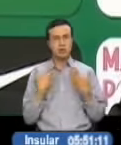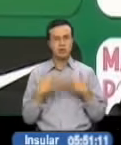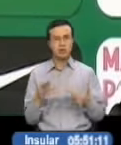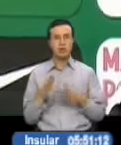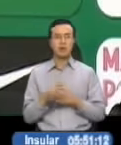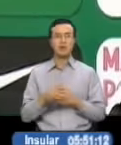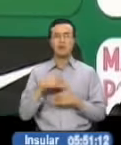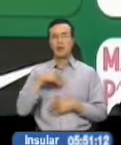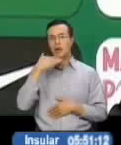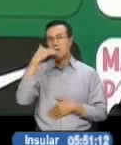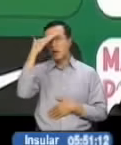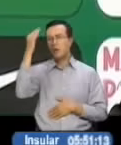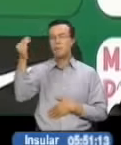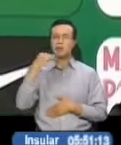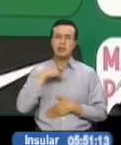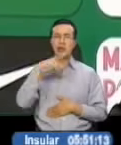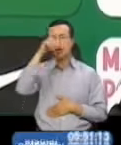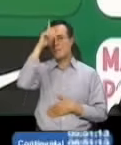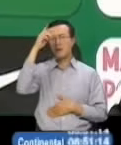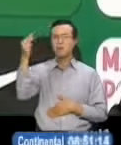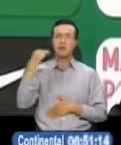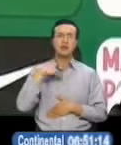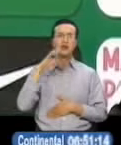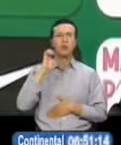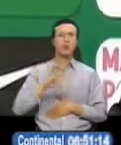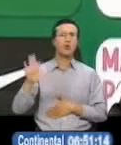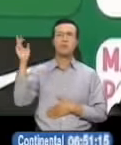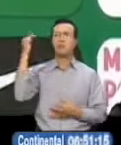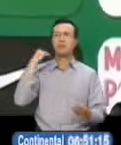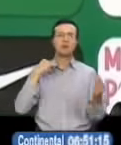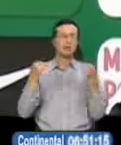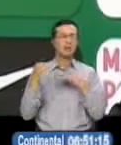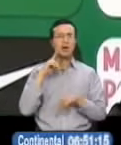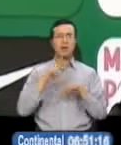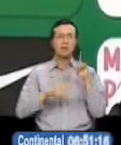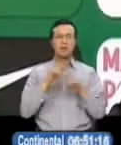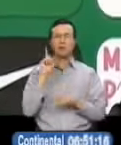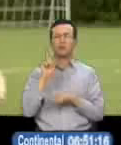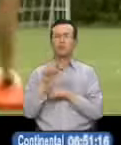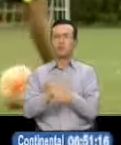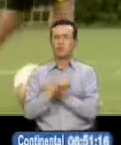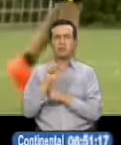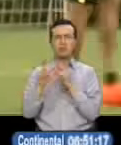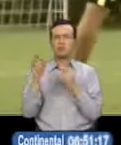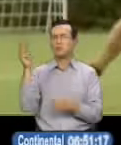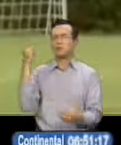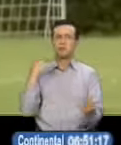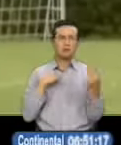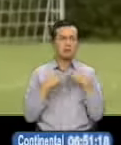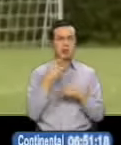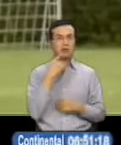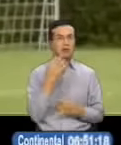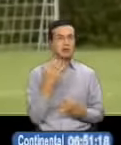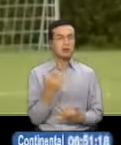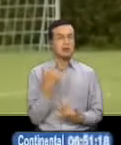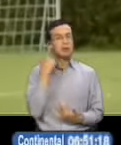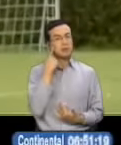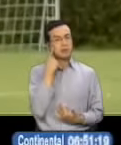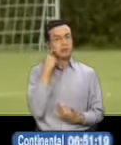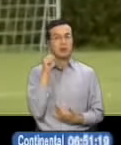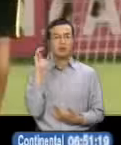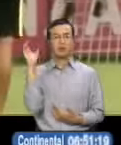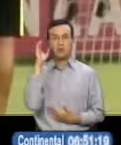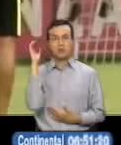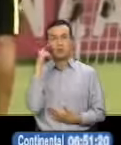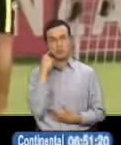de Arabia, me escriben de Alemania, me escriben de toda Europa, me escriben los amigos, la gente del fútbol. expectantes de lo que puede hacer Atlético